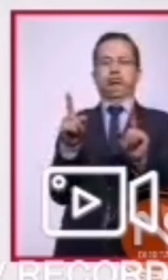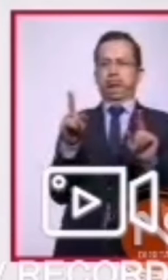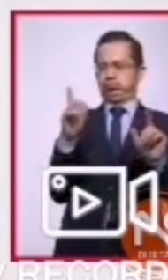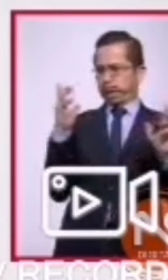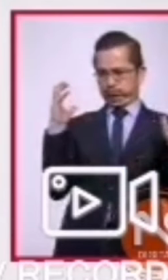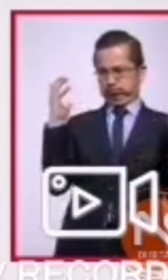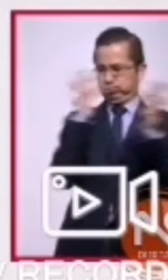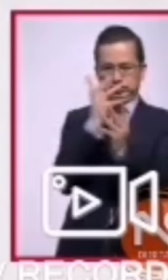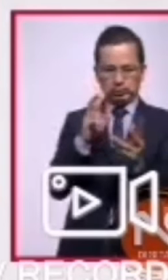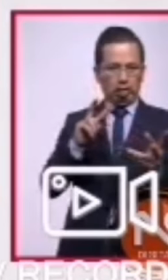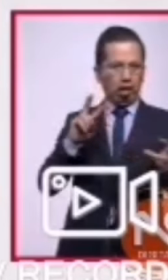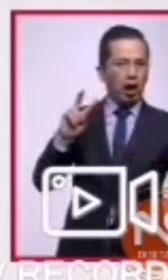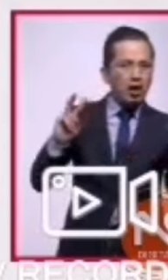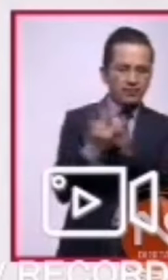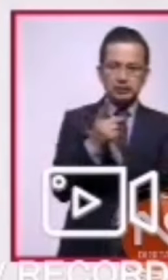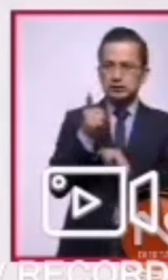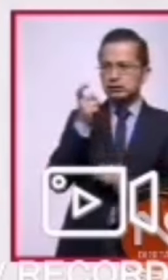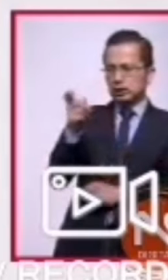el ser.